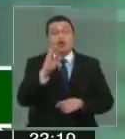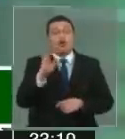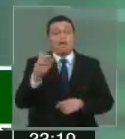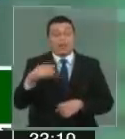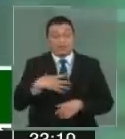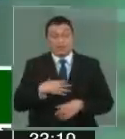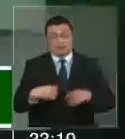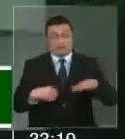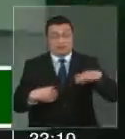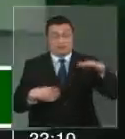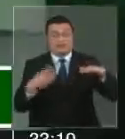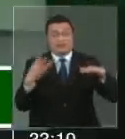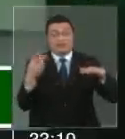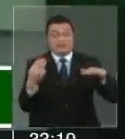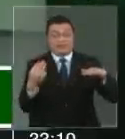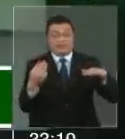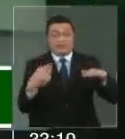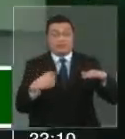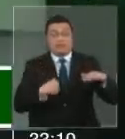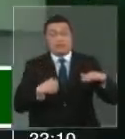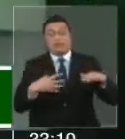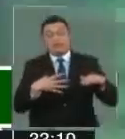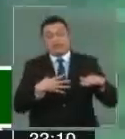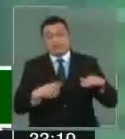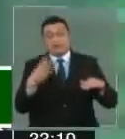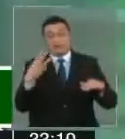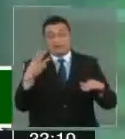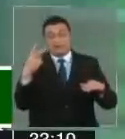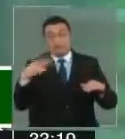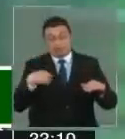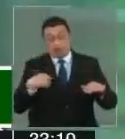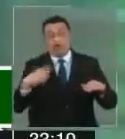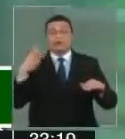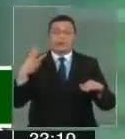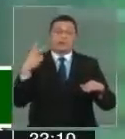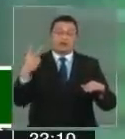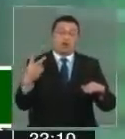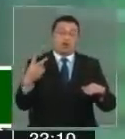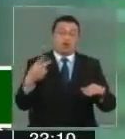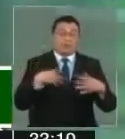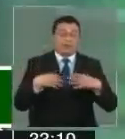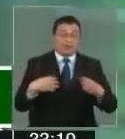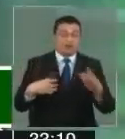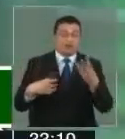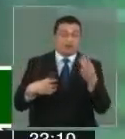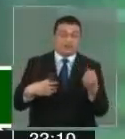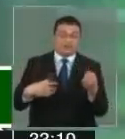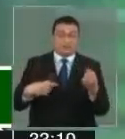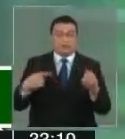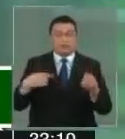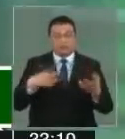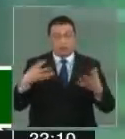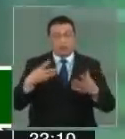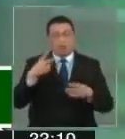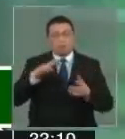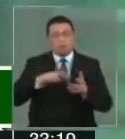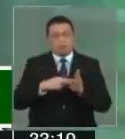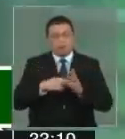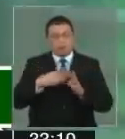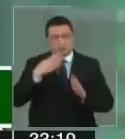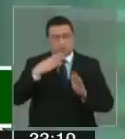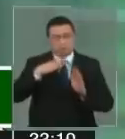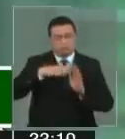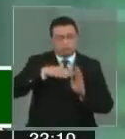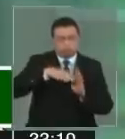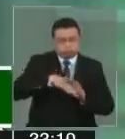años. ¿Tú cuánto tenías? Yo tenía 32 años. Yeah. Y empecé en una crisis muy profunda que me